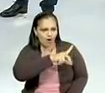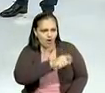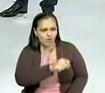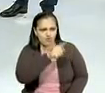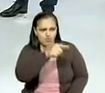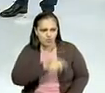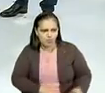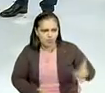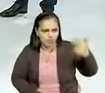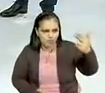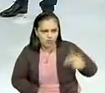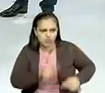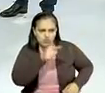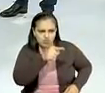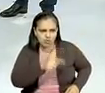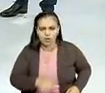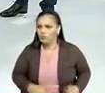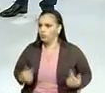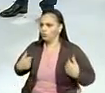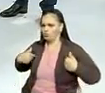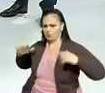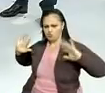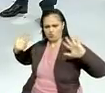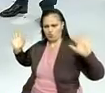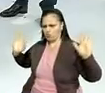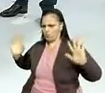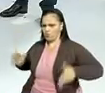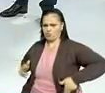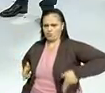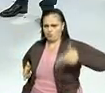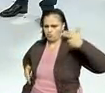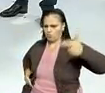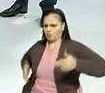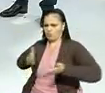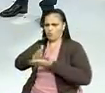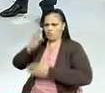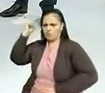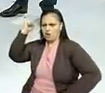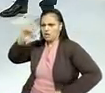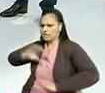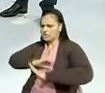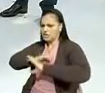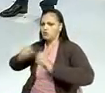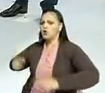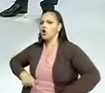El otro también. Al verbo, mamá, yo le robé al verbo. Yo no le robé más con qué cuchillo, le pelé cuchillo, no.